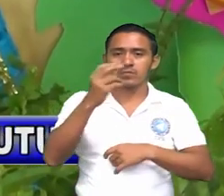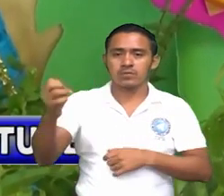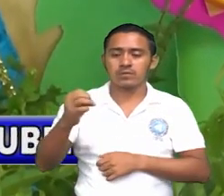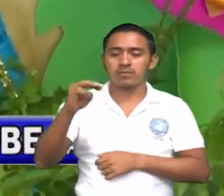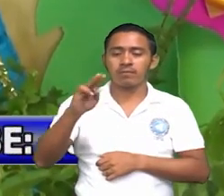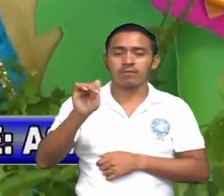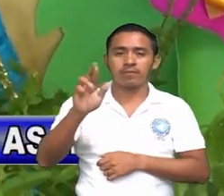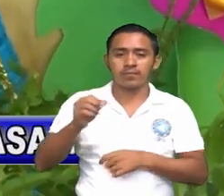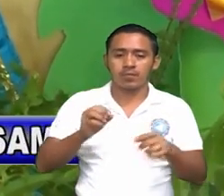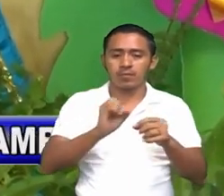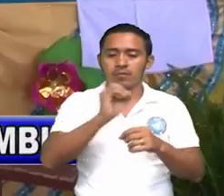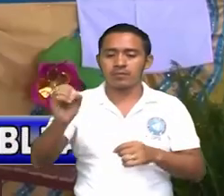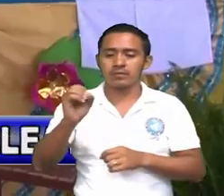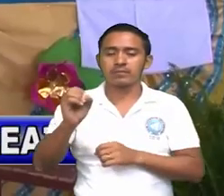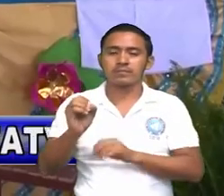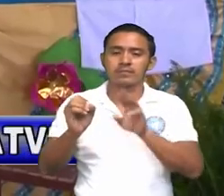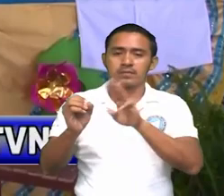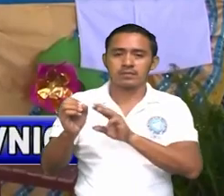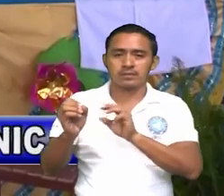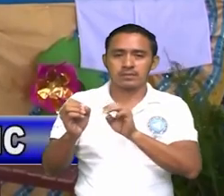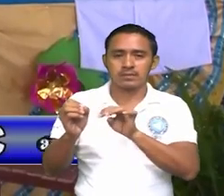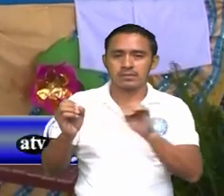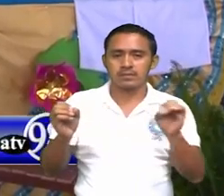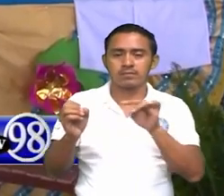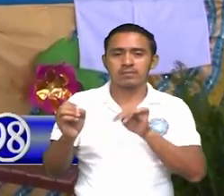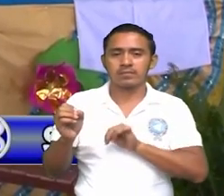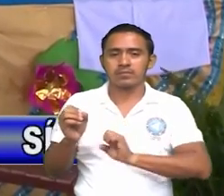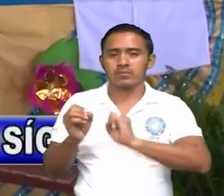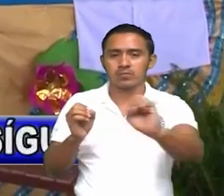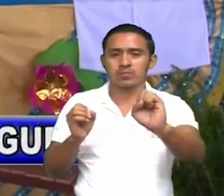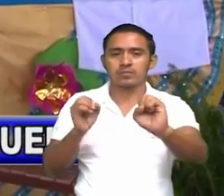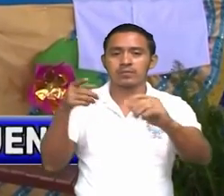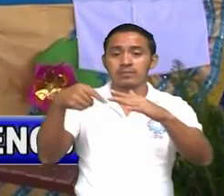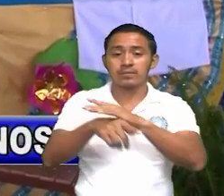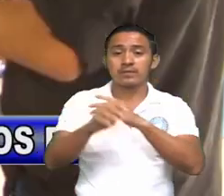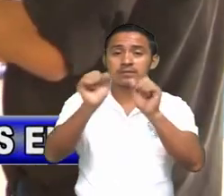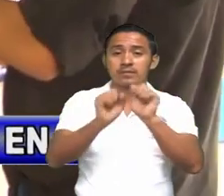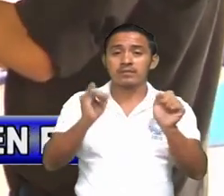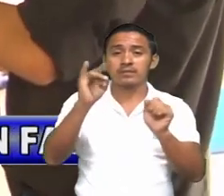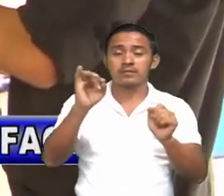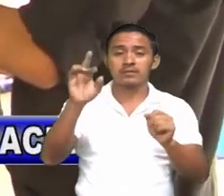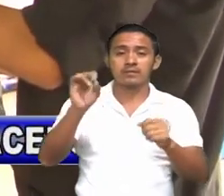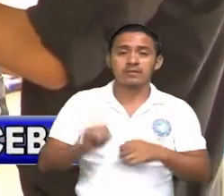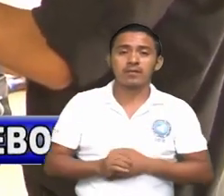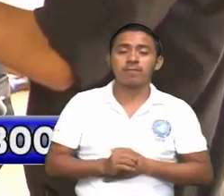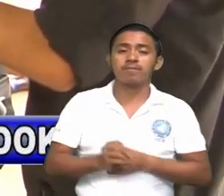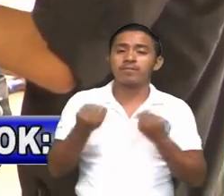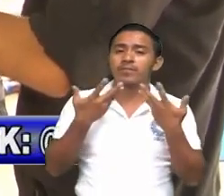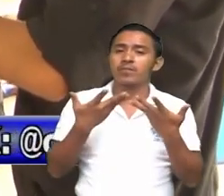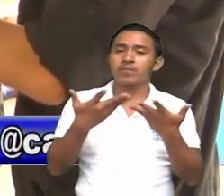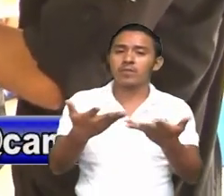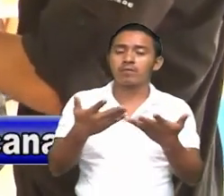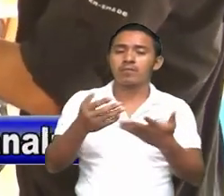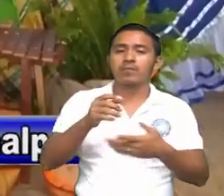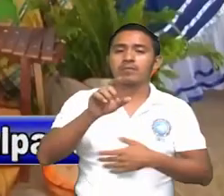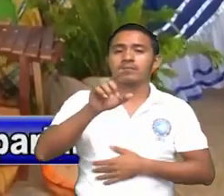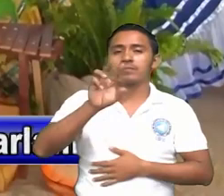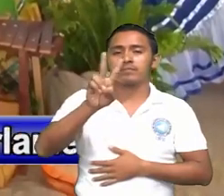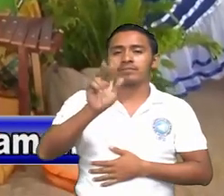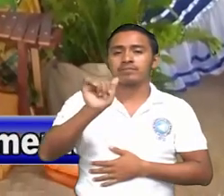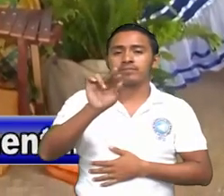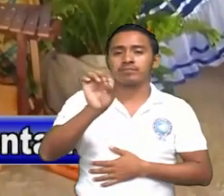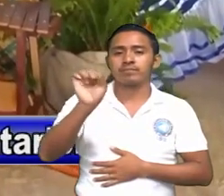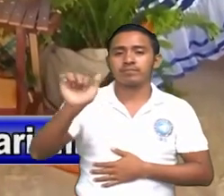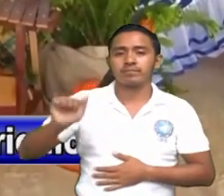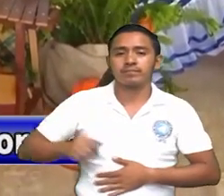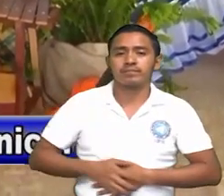metros al oeste, 300 metros al sur, en la entrada a San Isidro de Bolas. Con cámara de Wendell Noguera, para el canal parlamentario les